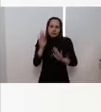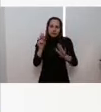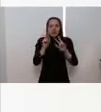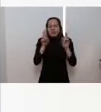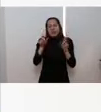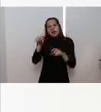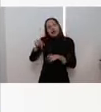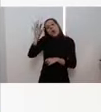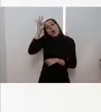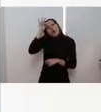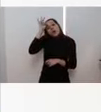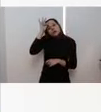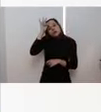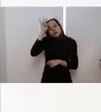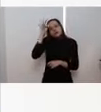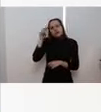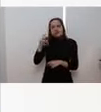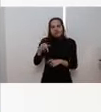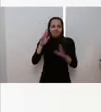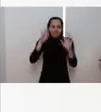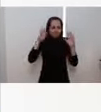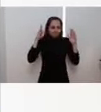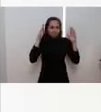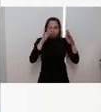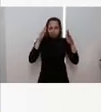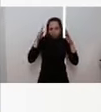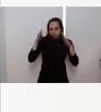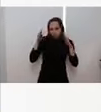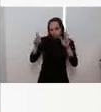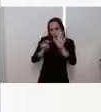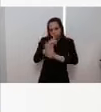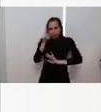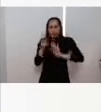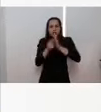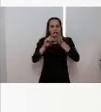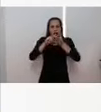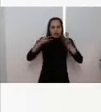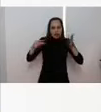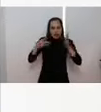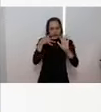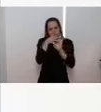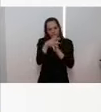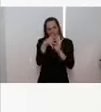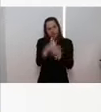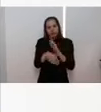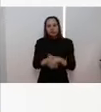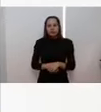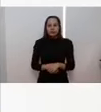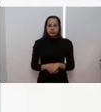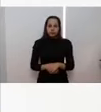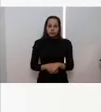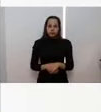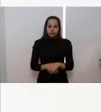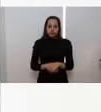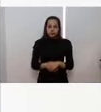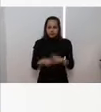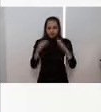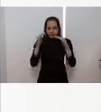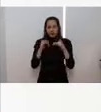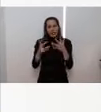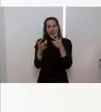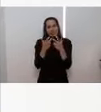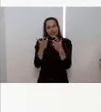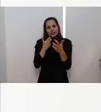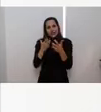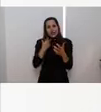hospital ya que nos pone a la vanguardia en la tecnología de información sistema de gestión documental tuvo